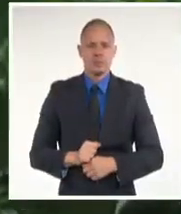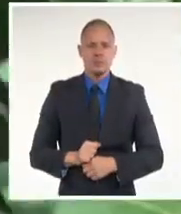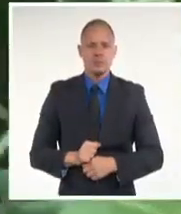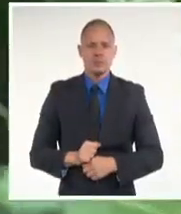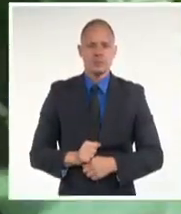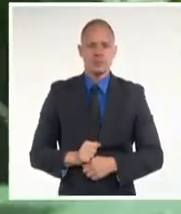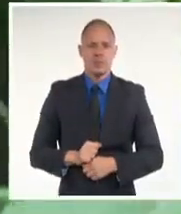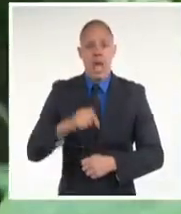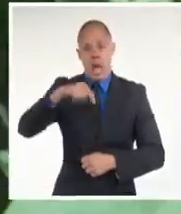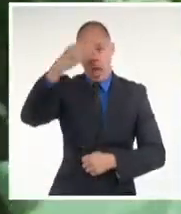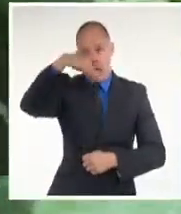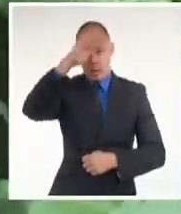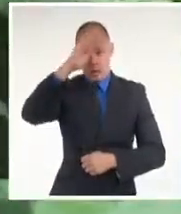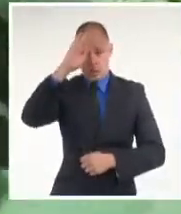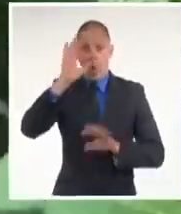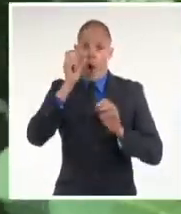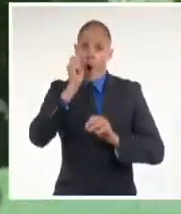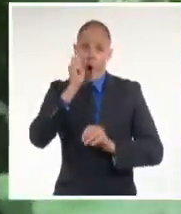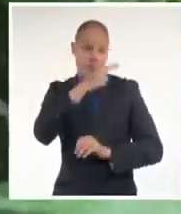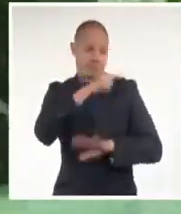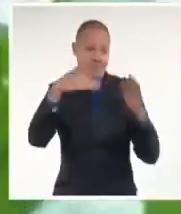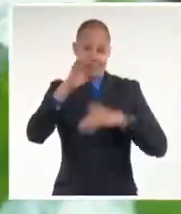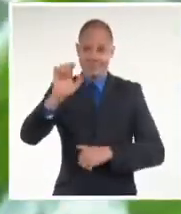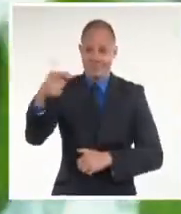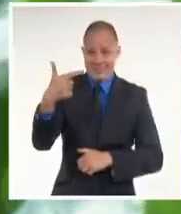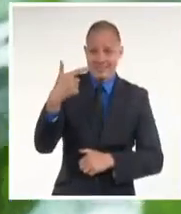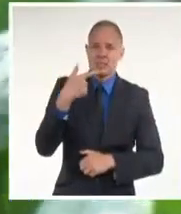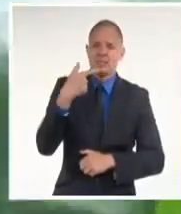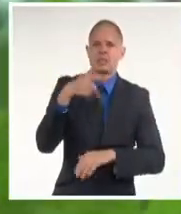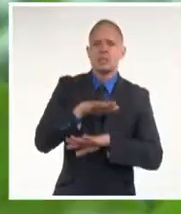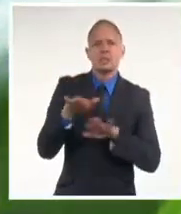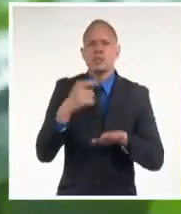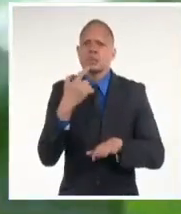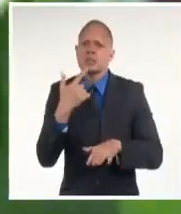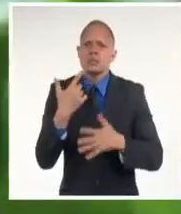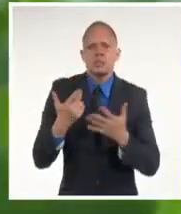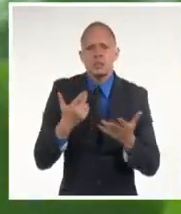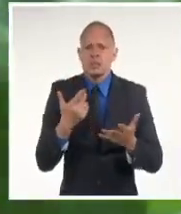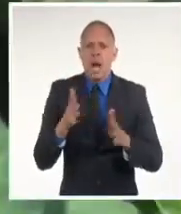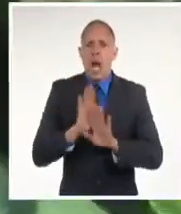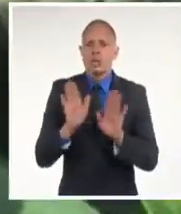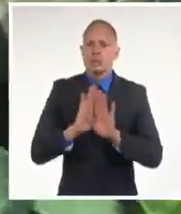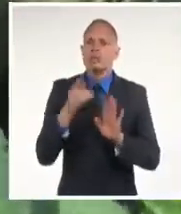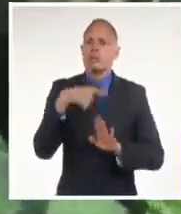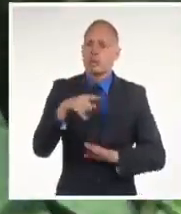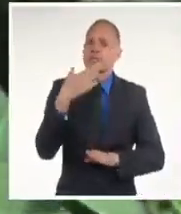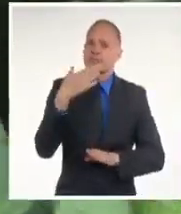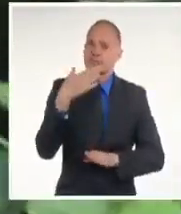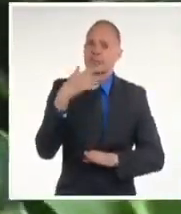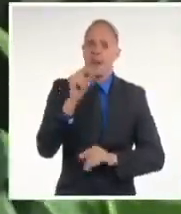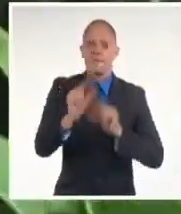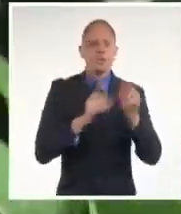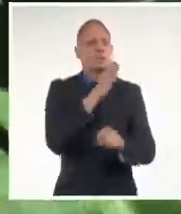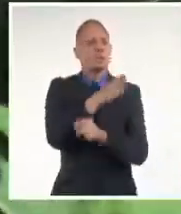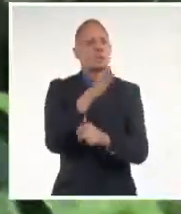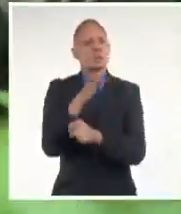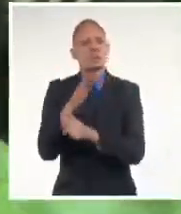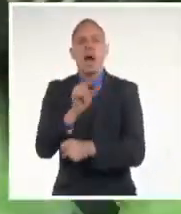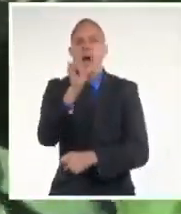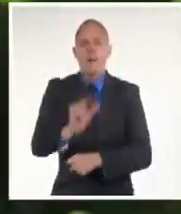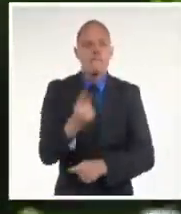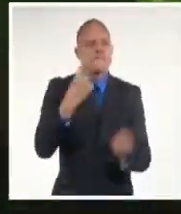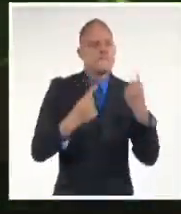Desde los 25 años, Rogelio Ortúzar hizo suya la finca de su padre. A la responsabilidad de mantenerla productiva, sumó la de